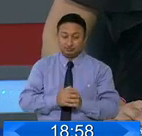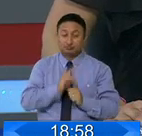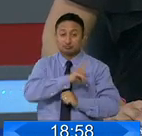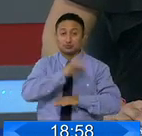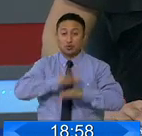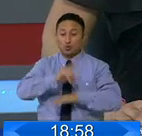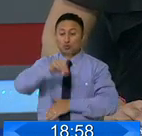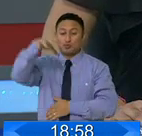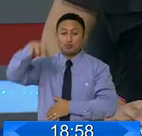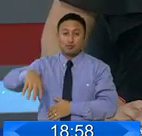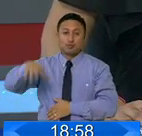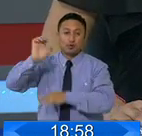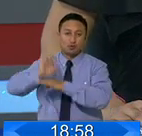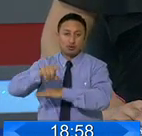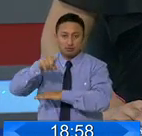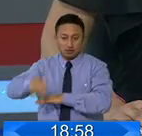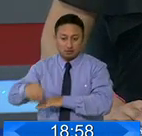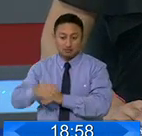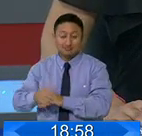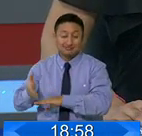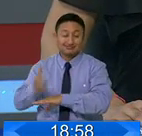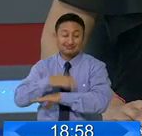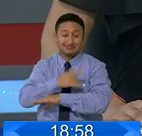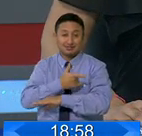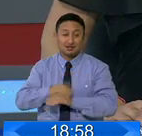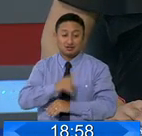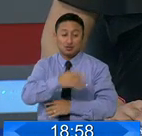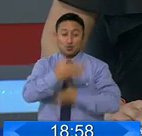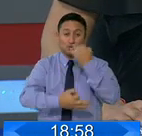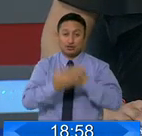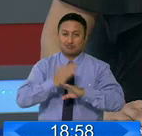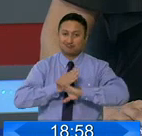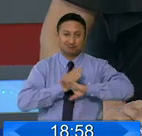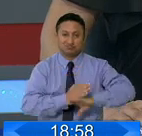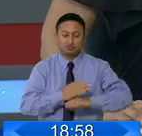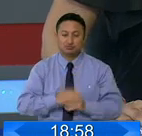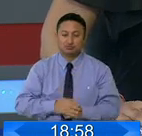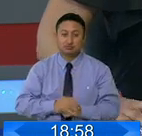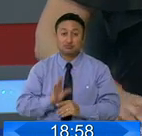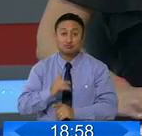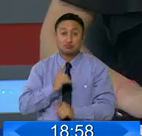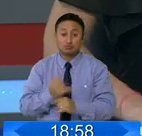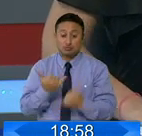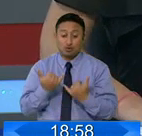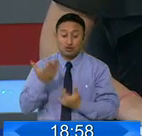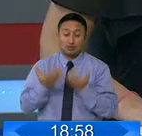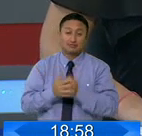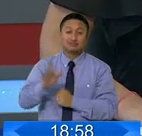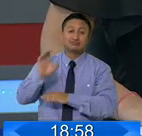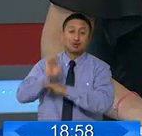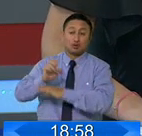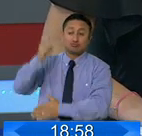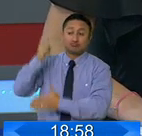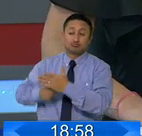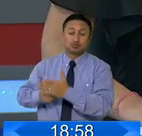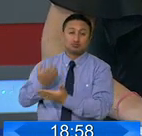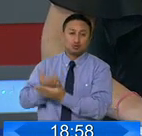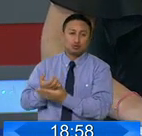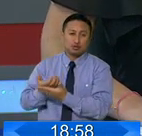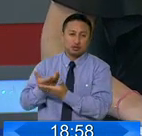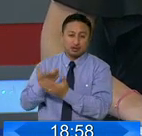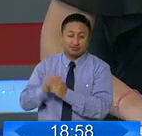responsabiliza al Estado ecuatoriano de haber incurrido en una denegación de justicia, por lo que podría ser sancionado con una multa económica